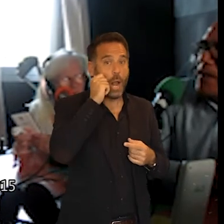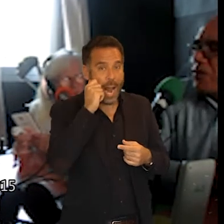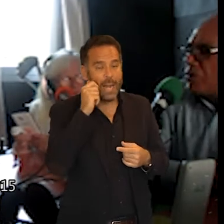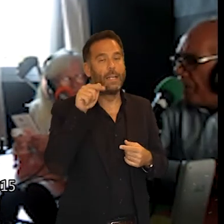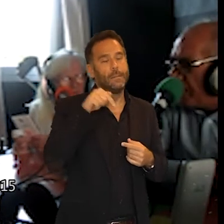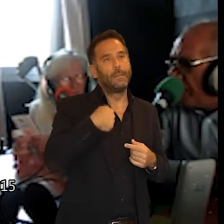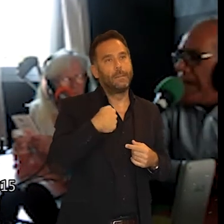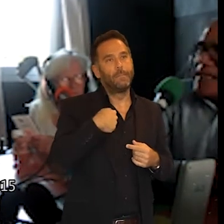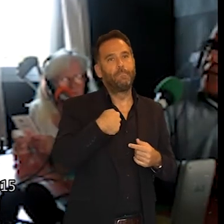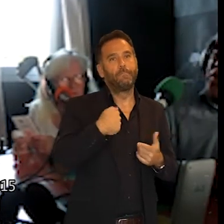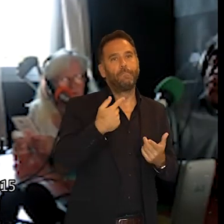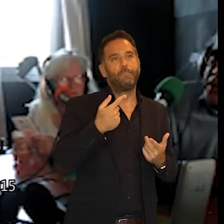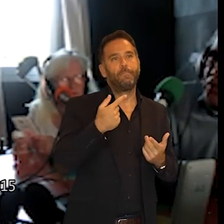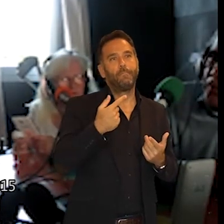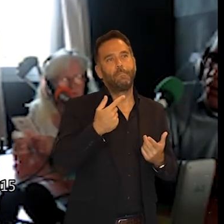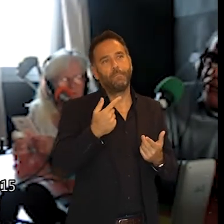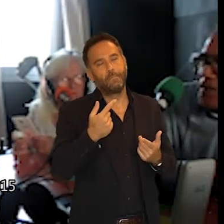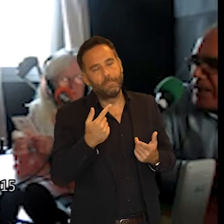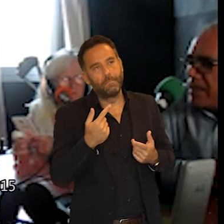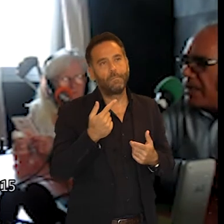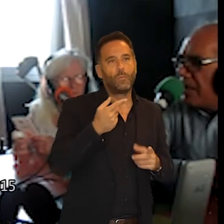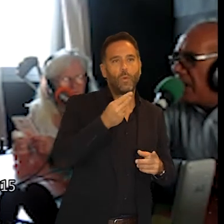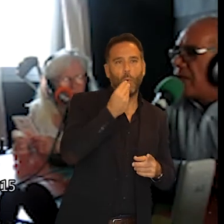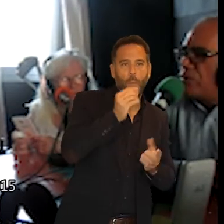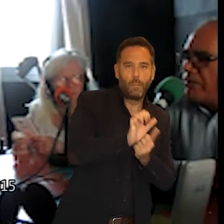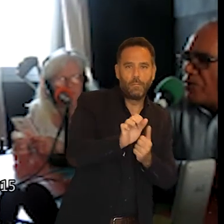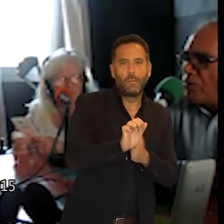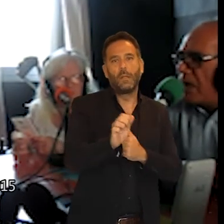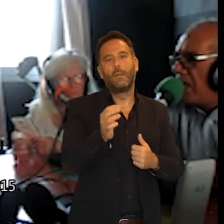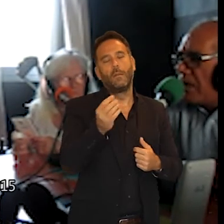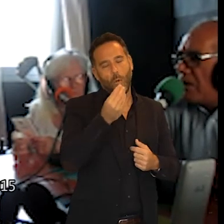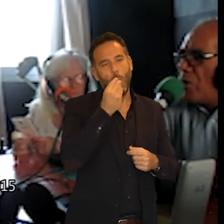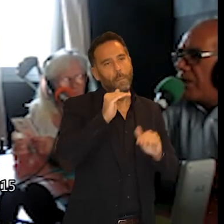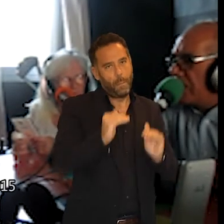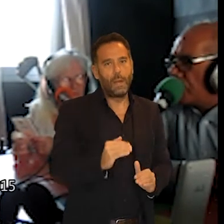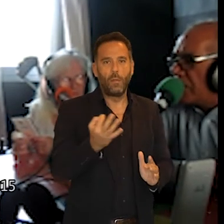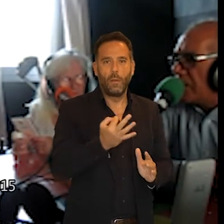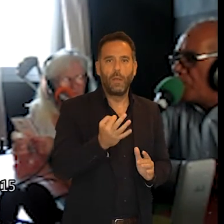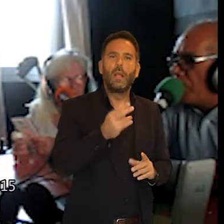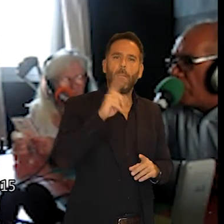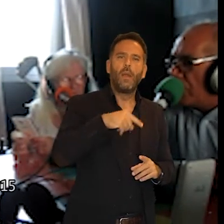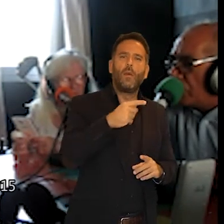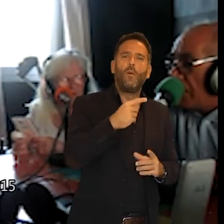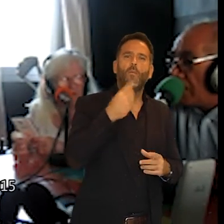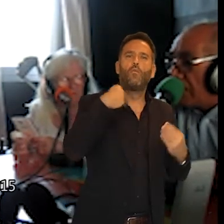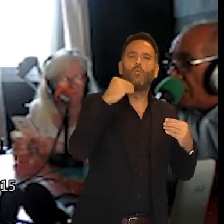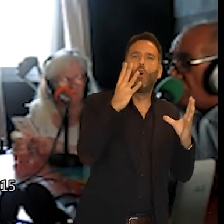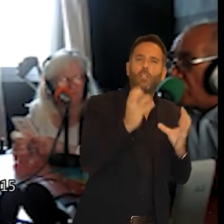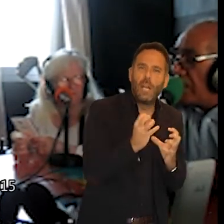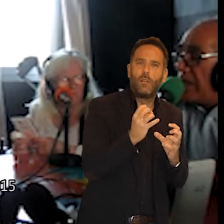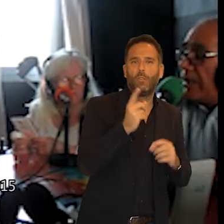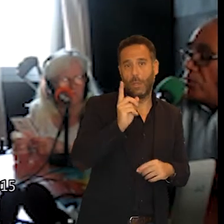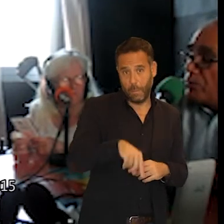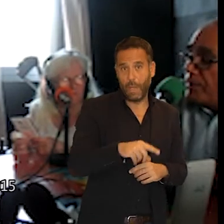vemos una versión malamente. Fruto seco también. Eso, uh-huh. Esto es después lo que es la proteína también. Por eso